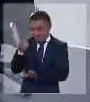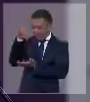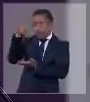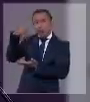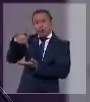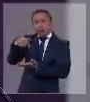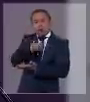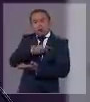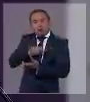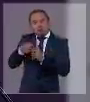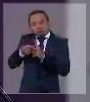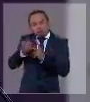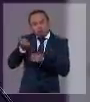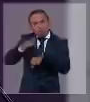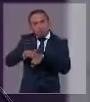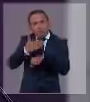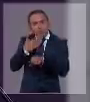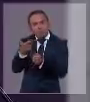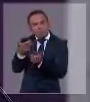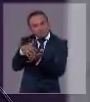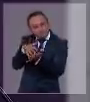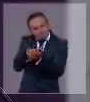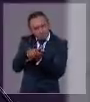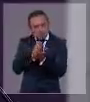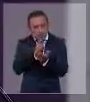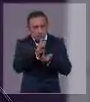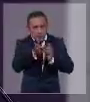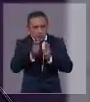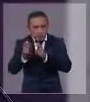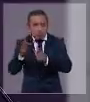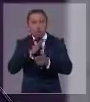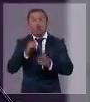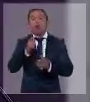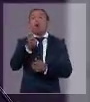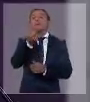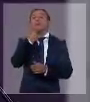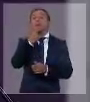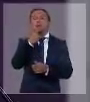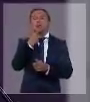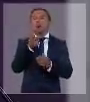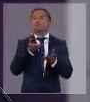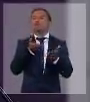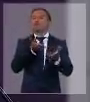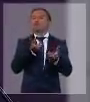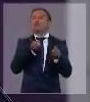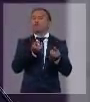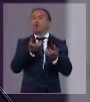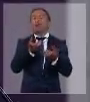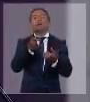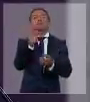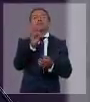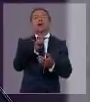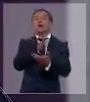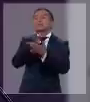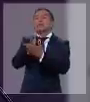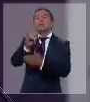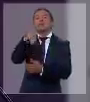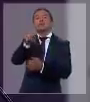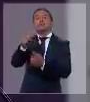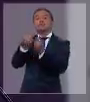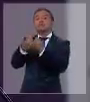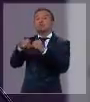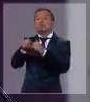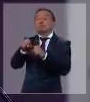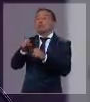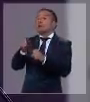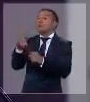federal, se resuelve el problema de abasto de medicinas. Todos ustedes que van al IMSS, si no tienen hoy las medicinas, se les da un vale para que las